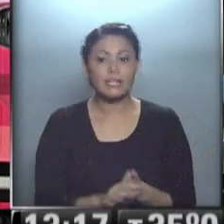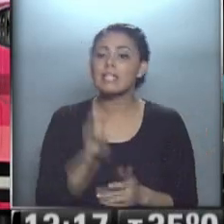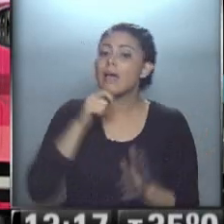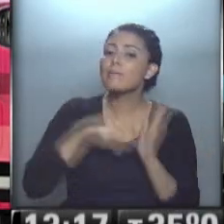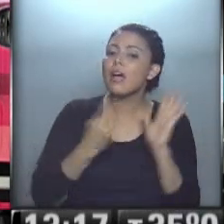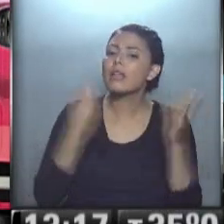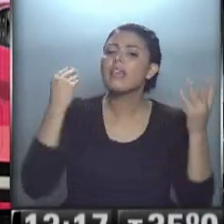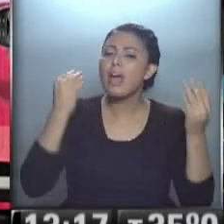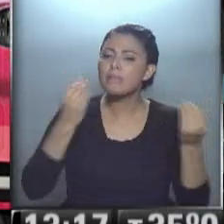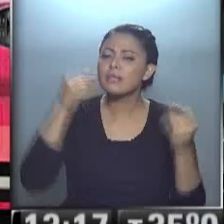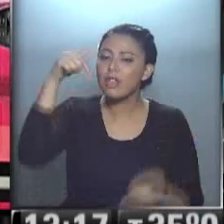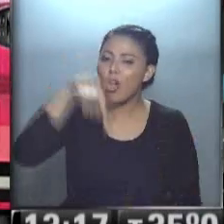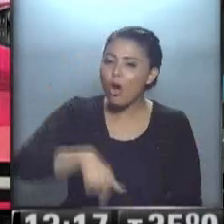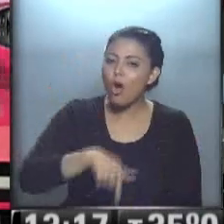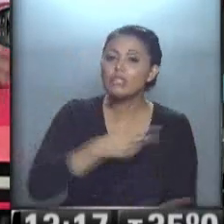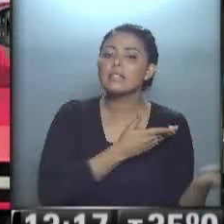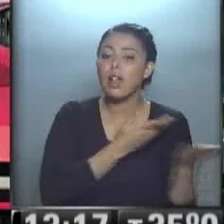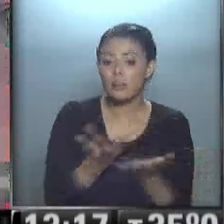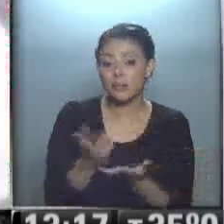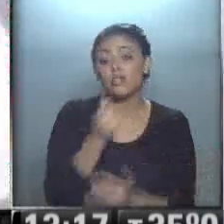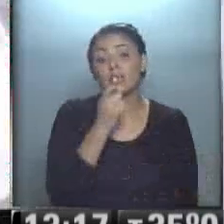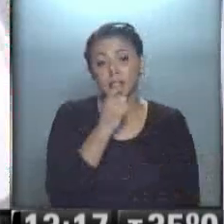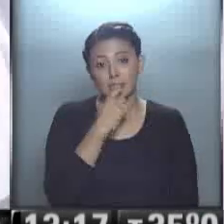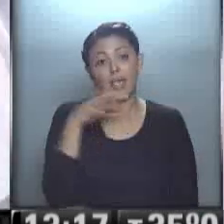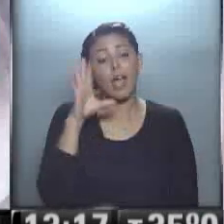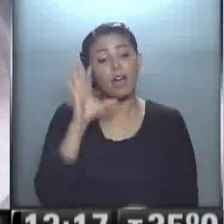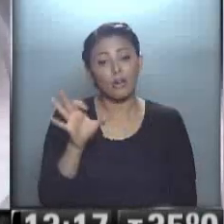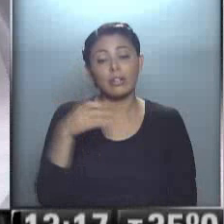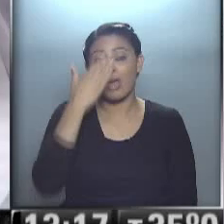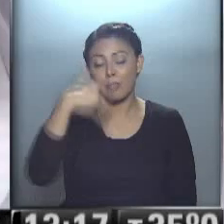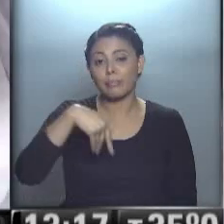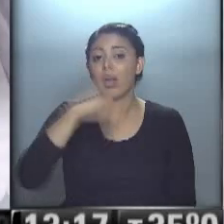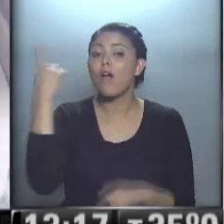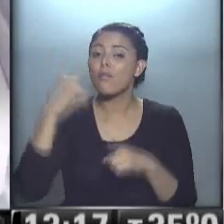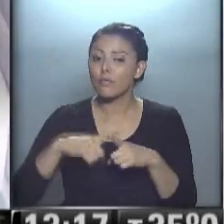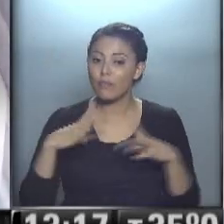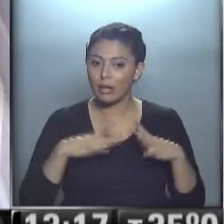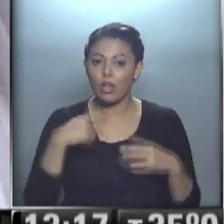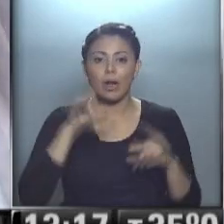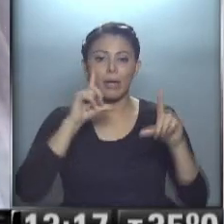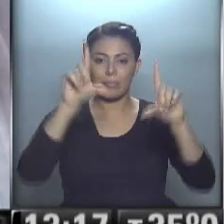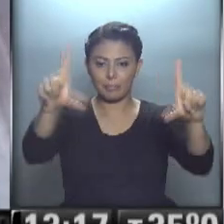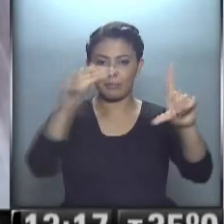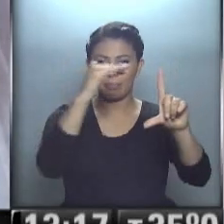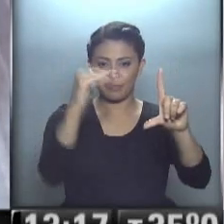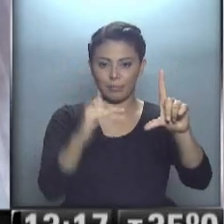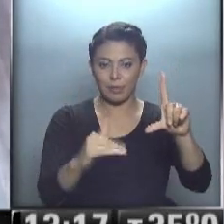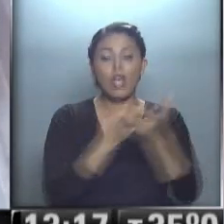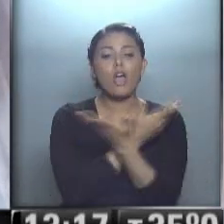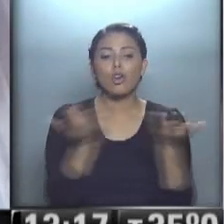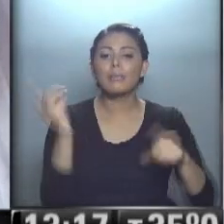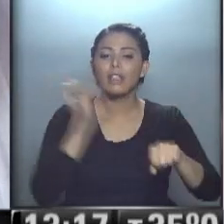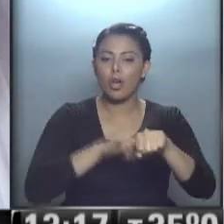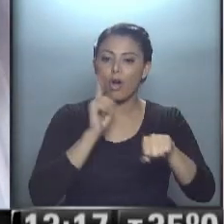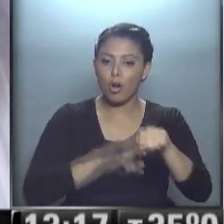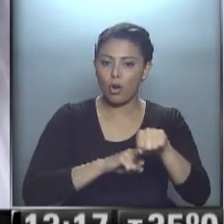Pero qué pasa en el día de hoy con los servicios teniendo en cuenta justamente el feriado de Nochebuena y Navidad aquí tenemos estas placas para compartir el cronograma de